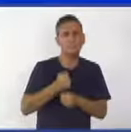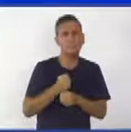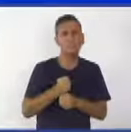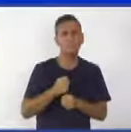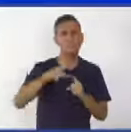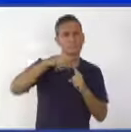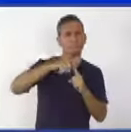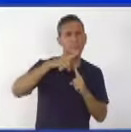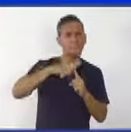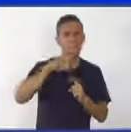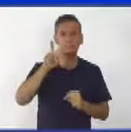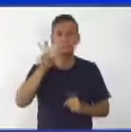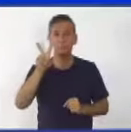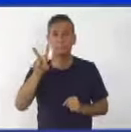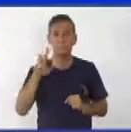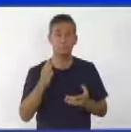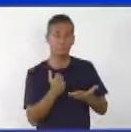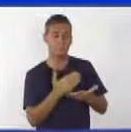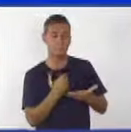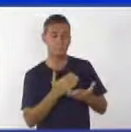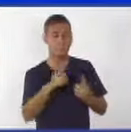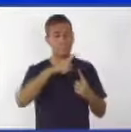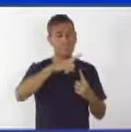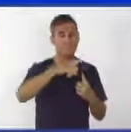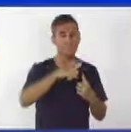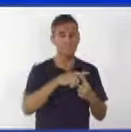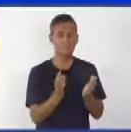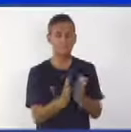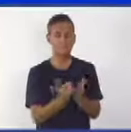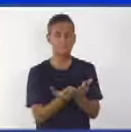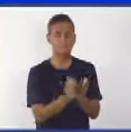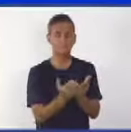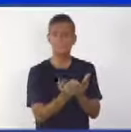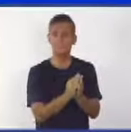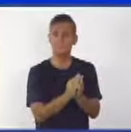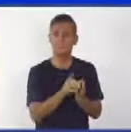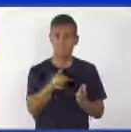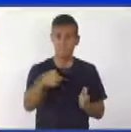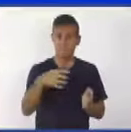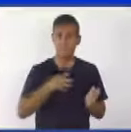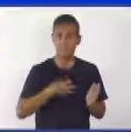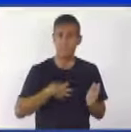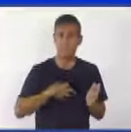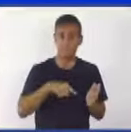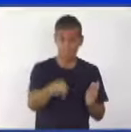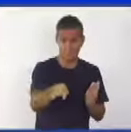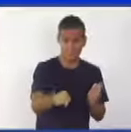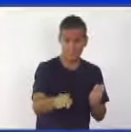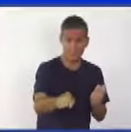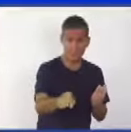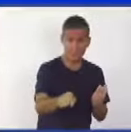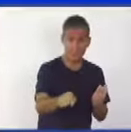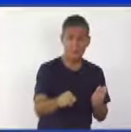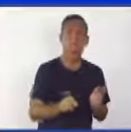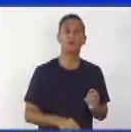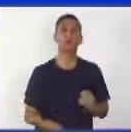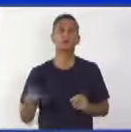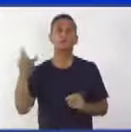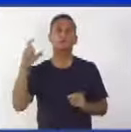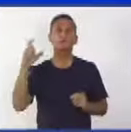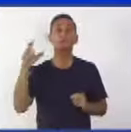tono 2 de nuestro libro de texto en las páginas ya ustedes tienen ahí banano vamos a